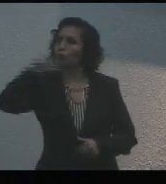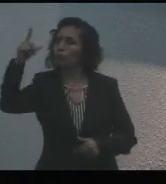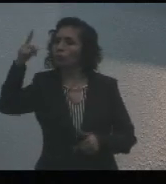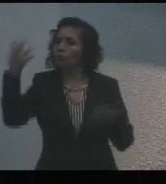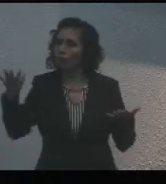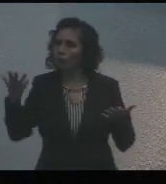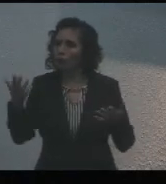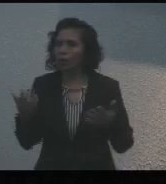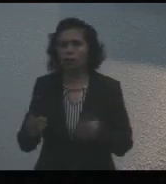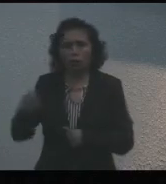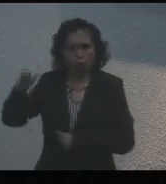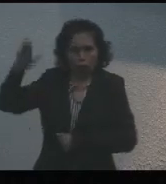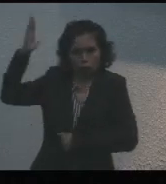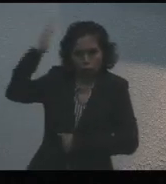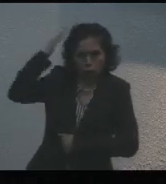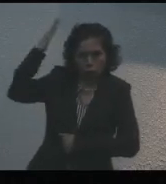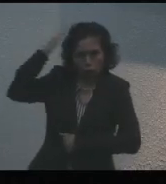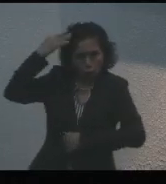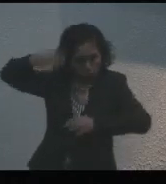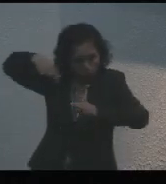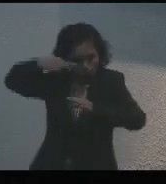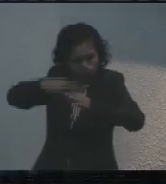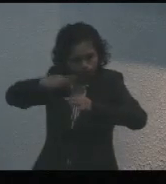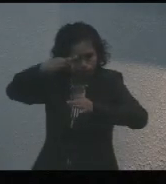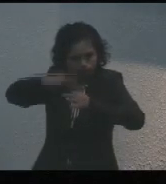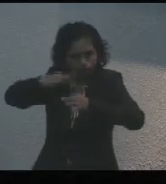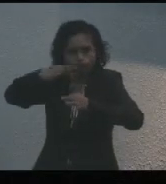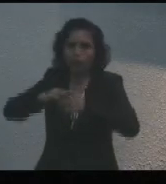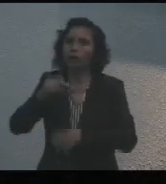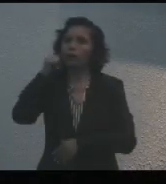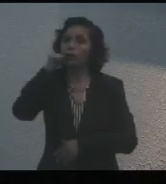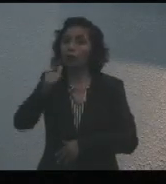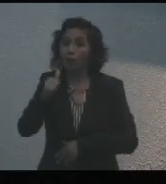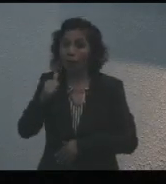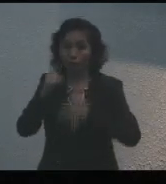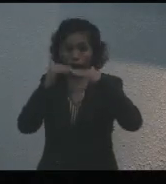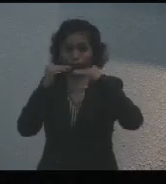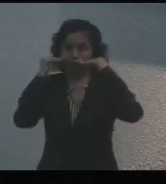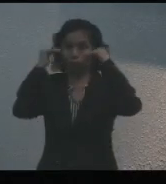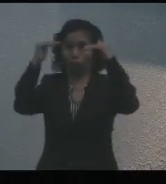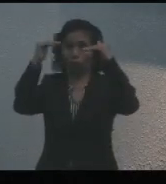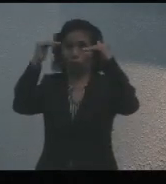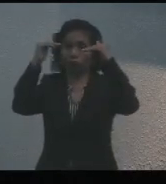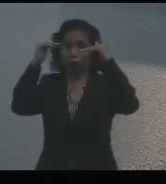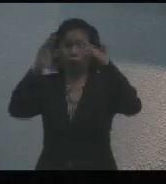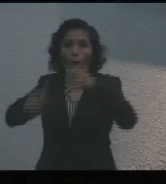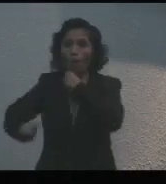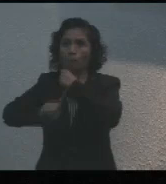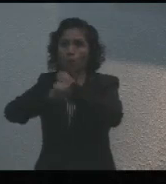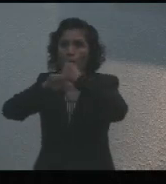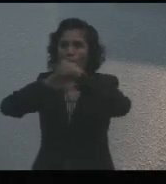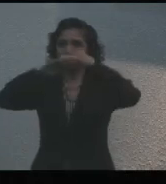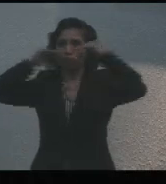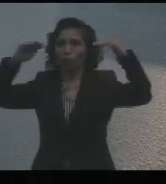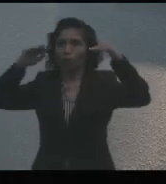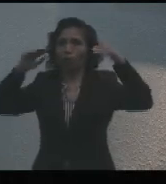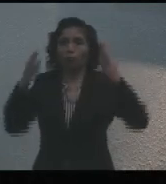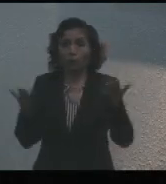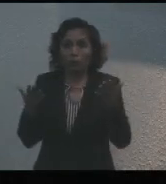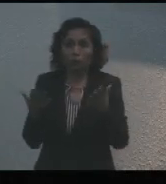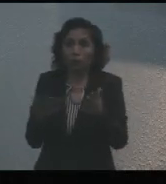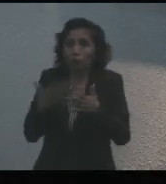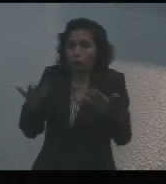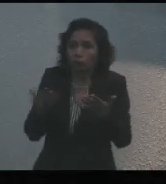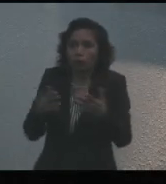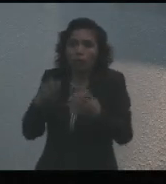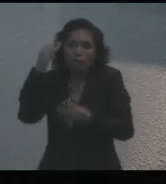deliberante, jerarquizado y disciplinado, que está y va a estar siempre a la altura de los desafíos de este siglo XXI y de esta